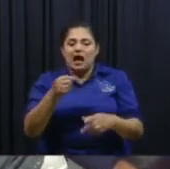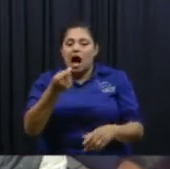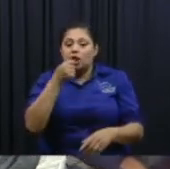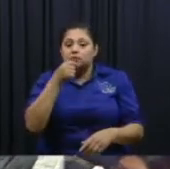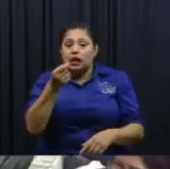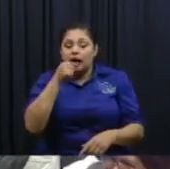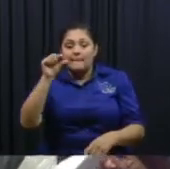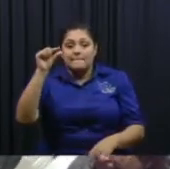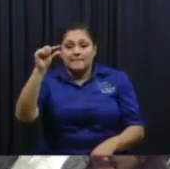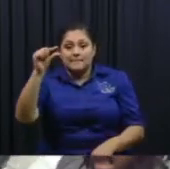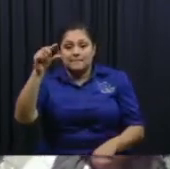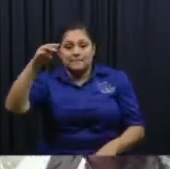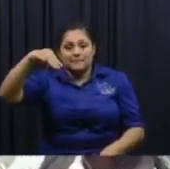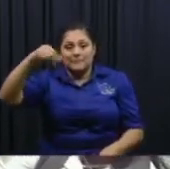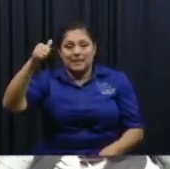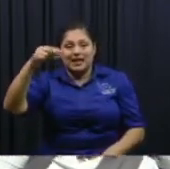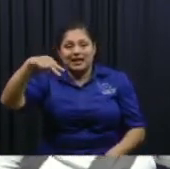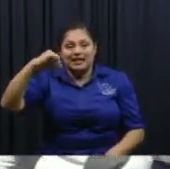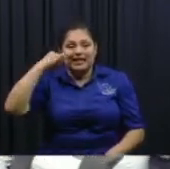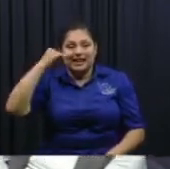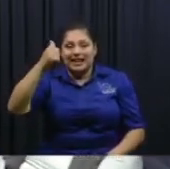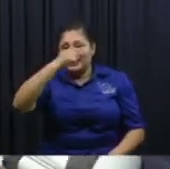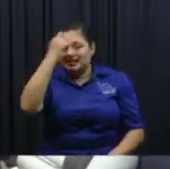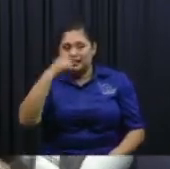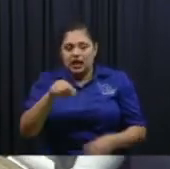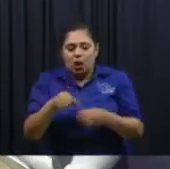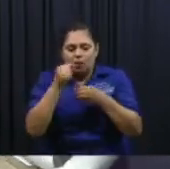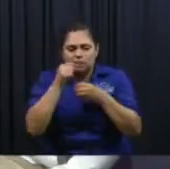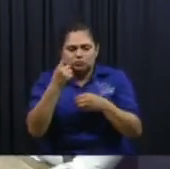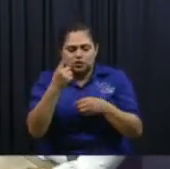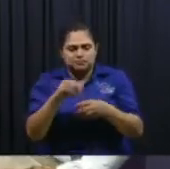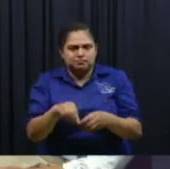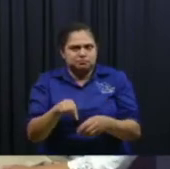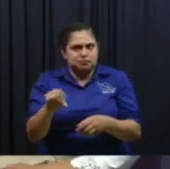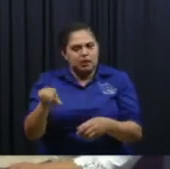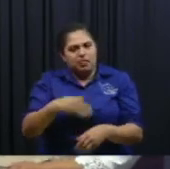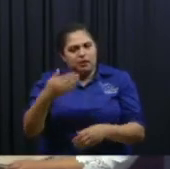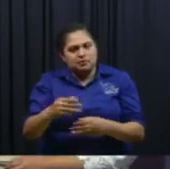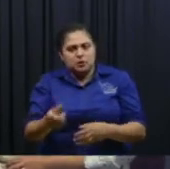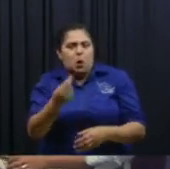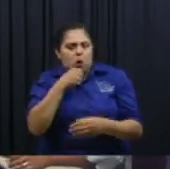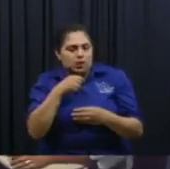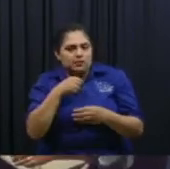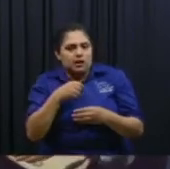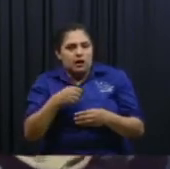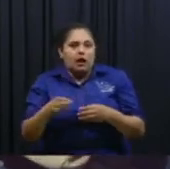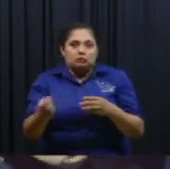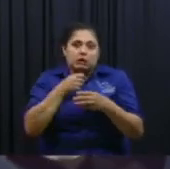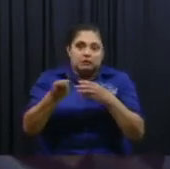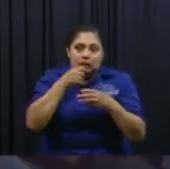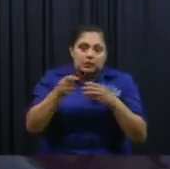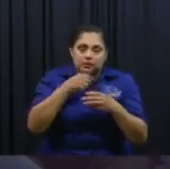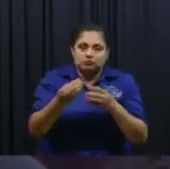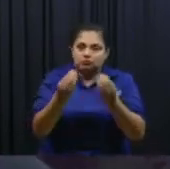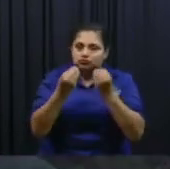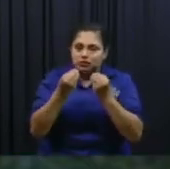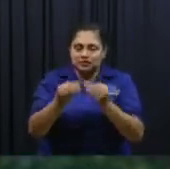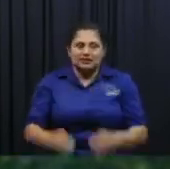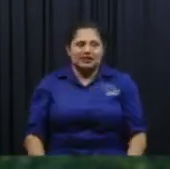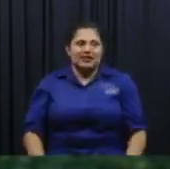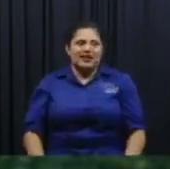y más y más hasta que le tienen que quitar a uno el frasco de manera dado que usted se acaba el frasco Así es esto hermano